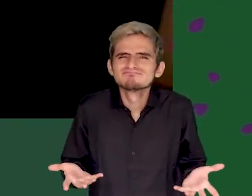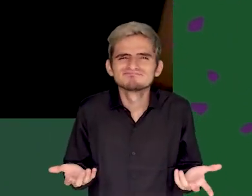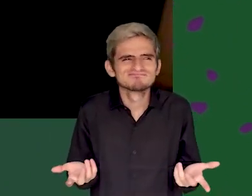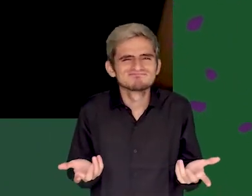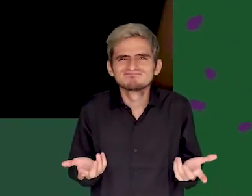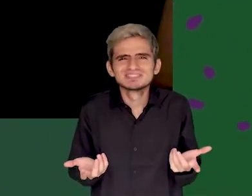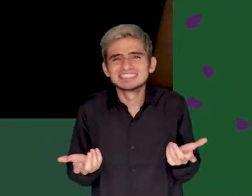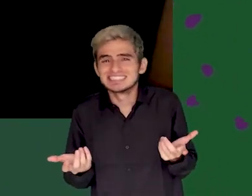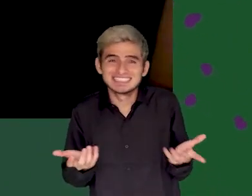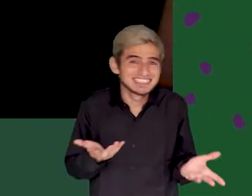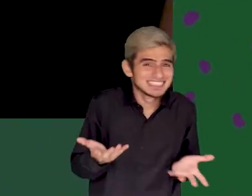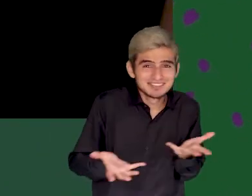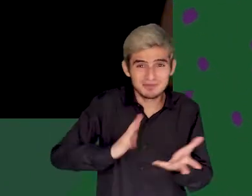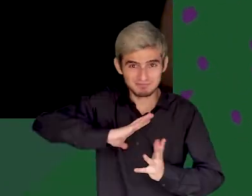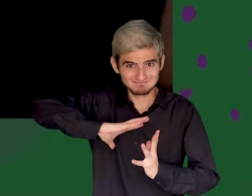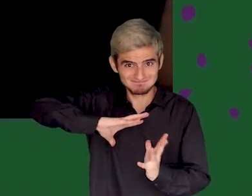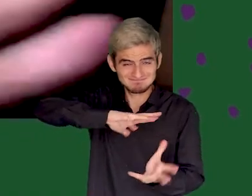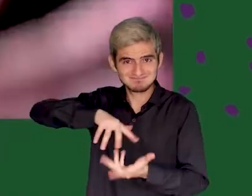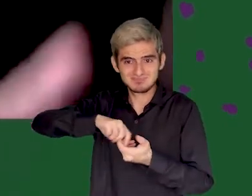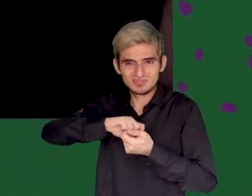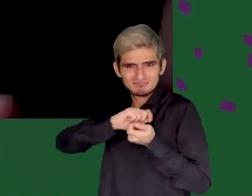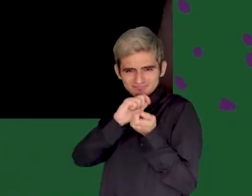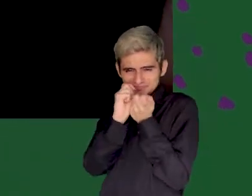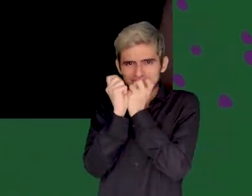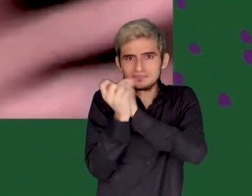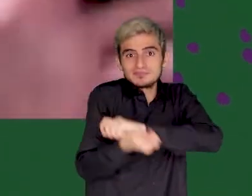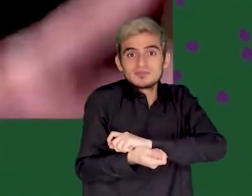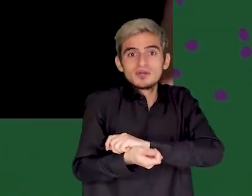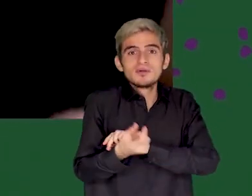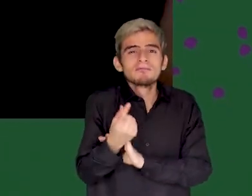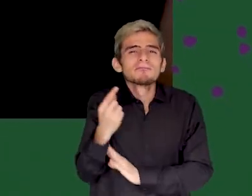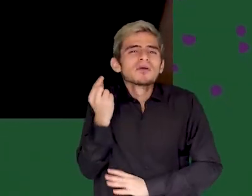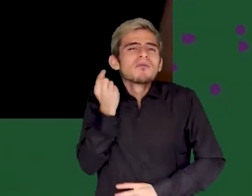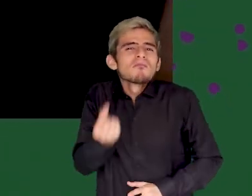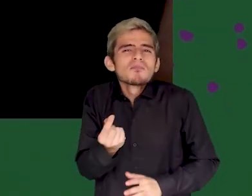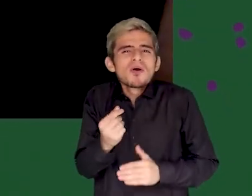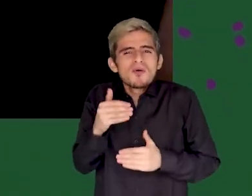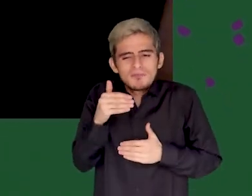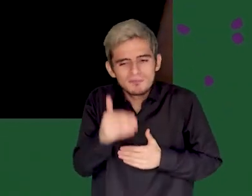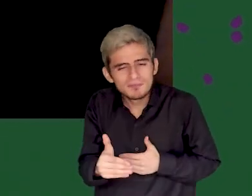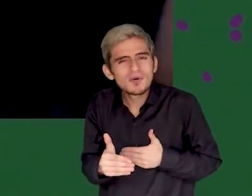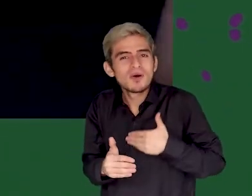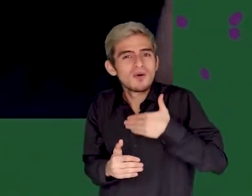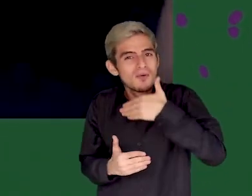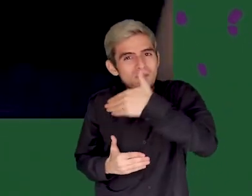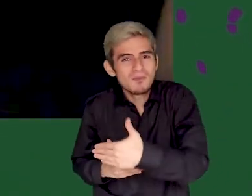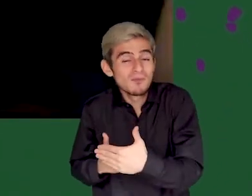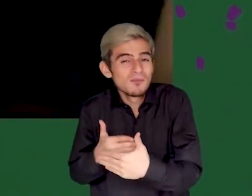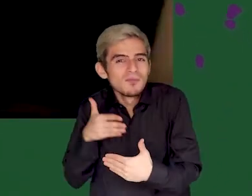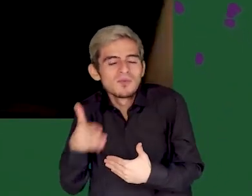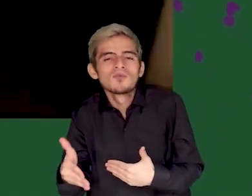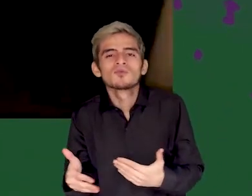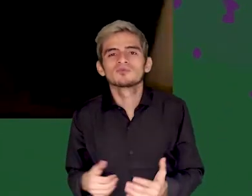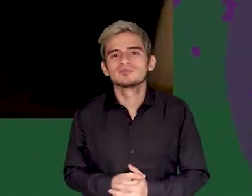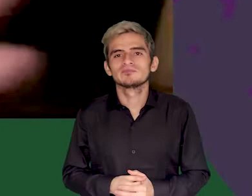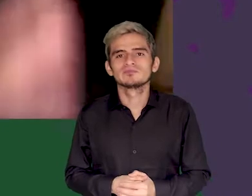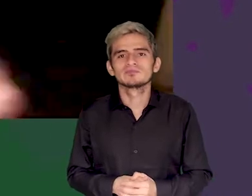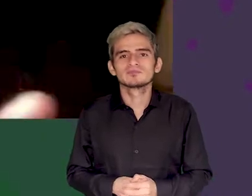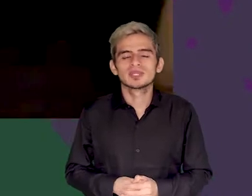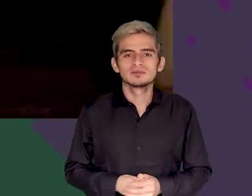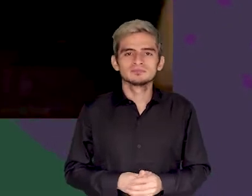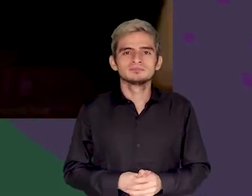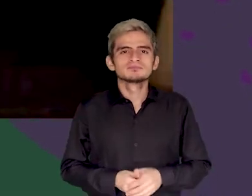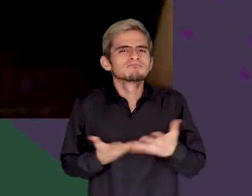Y lo segundo, y es que no necesitamos pensar en macro, en cambiar una multitud, sino que a veces cambiando de a una persona conseguimos